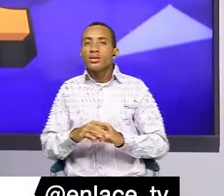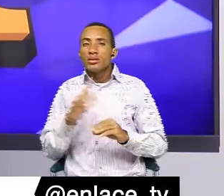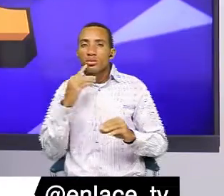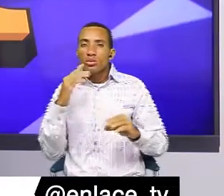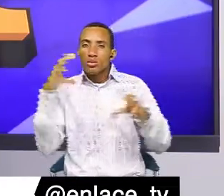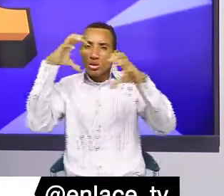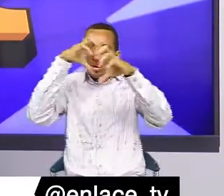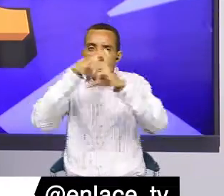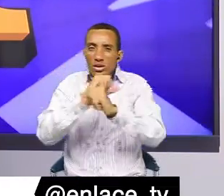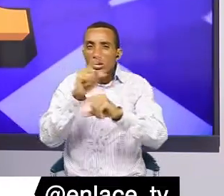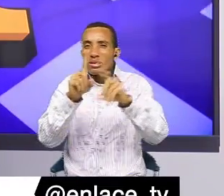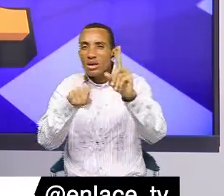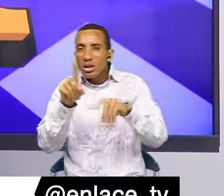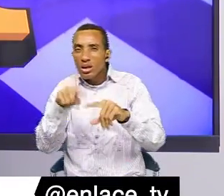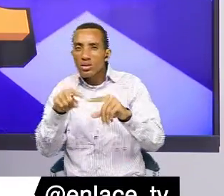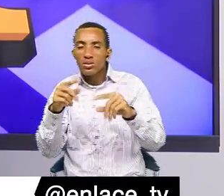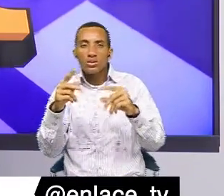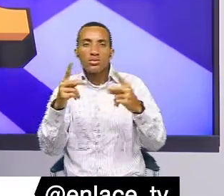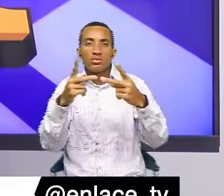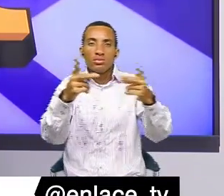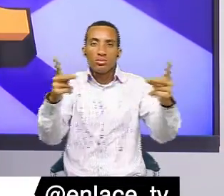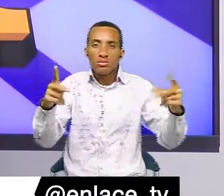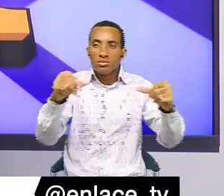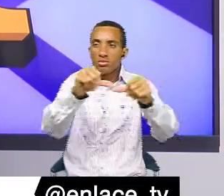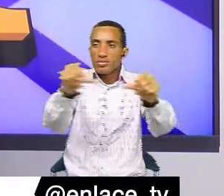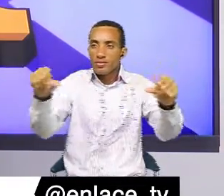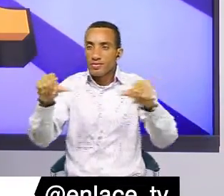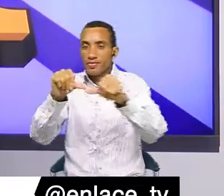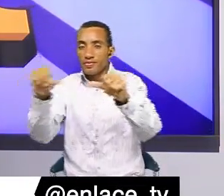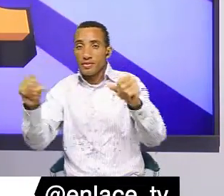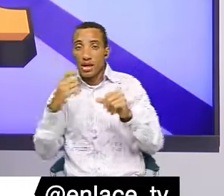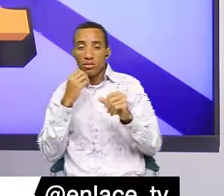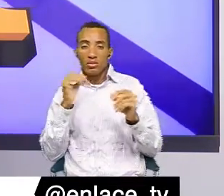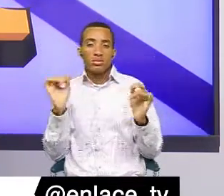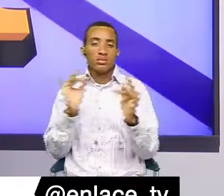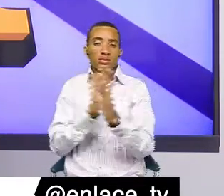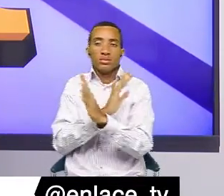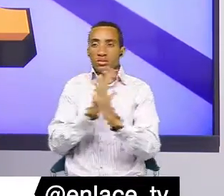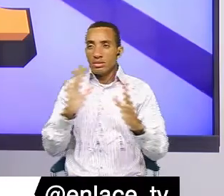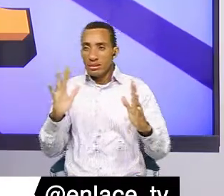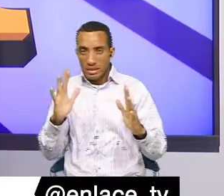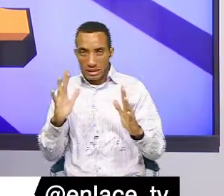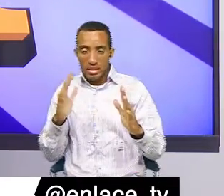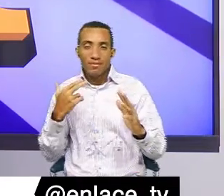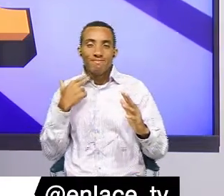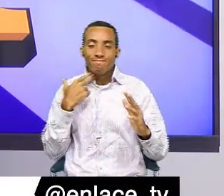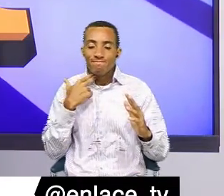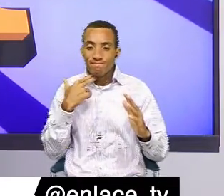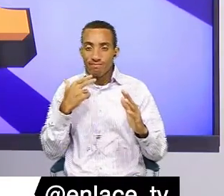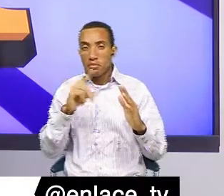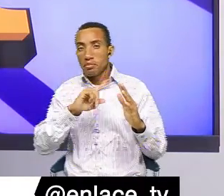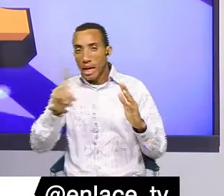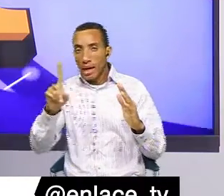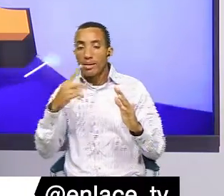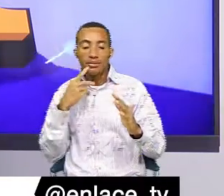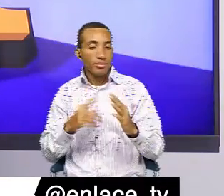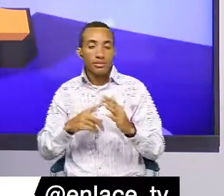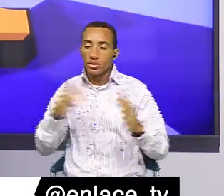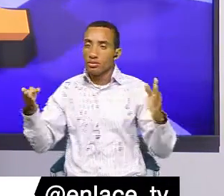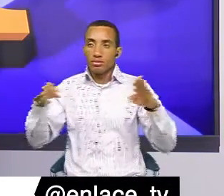Los establecimientos que infrinjan la ley de espacio público serán sellados definitivamente. Y en otra información,